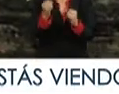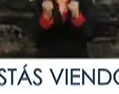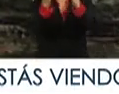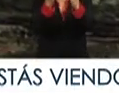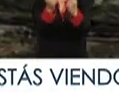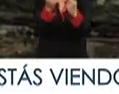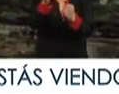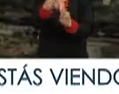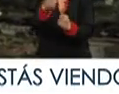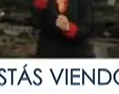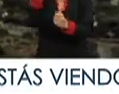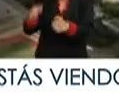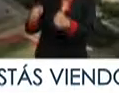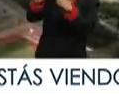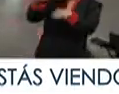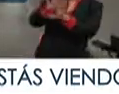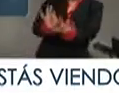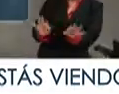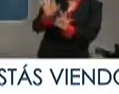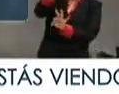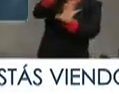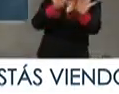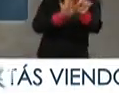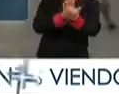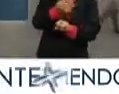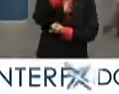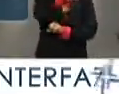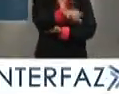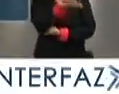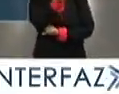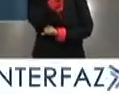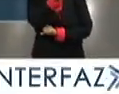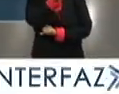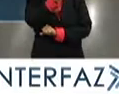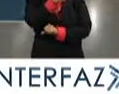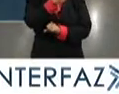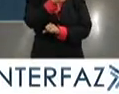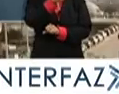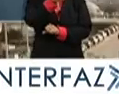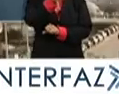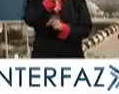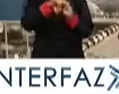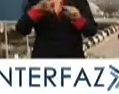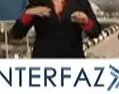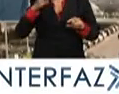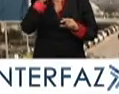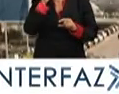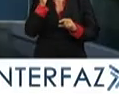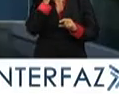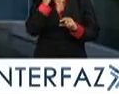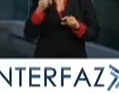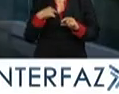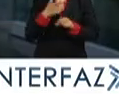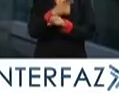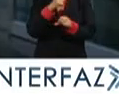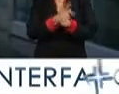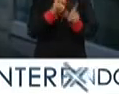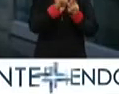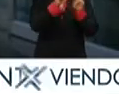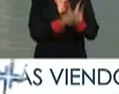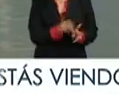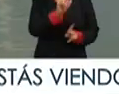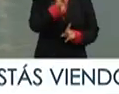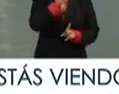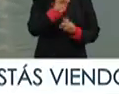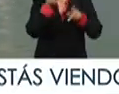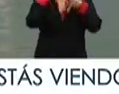Poderes. Entre los edificios más importantes están la Catedral de Brasilia, el Congreso Nacional, el Palacio de la Alborada